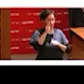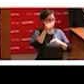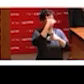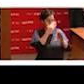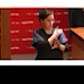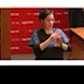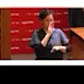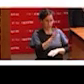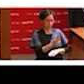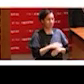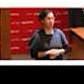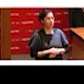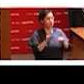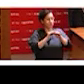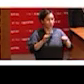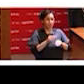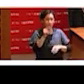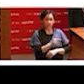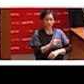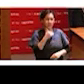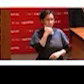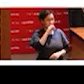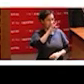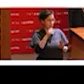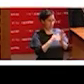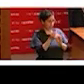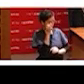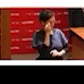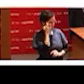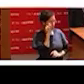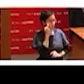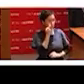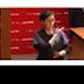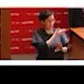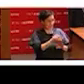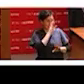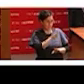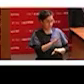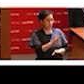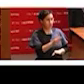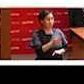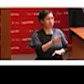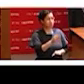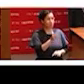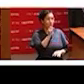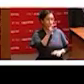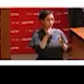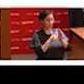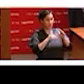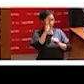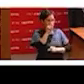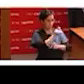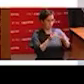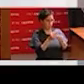años hemos formado a casi 15000 alumnos y en los últimos 3 años pues más de 12000 personas con